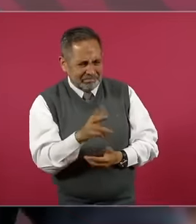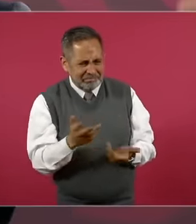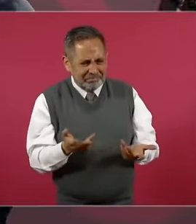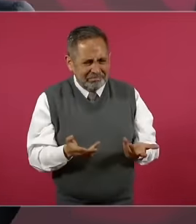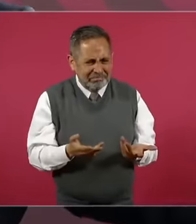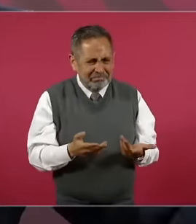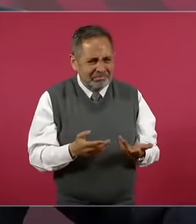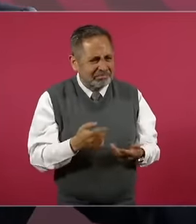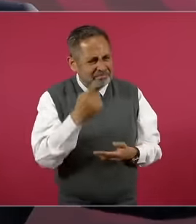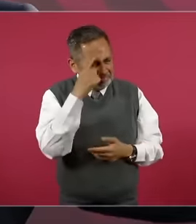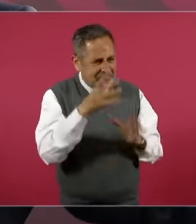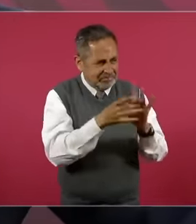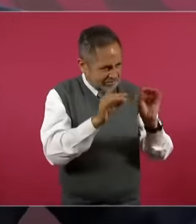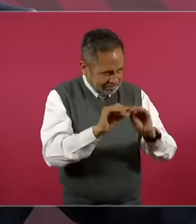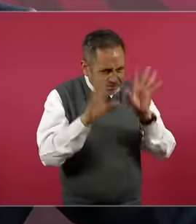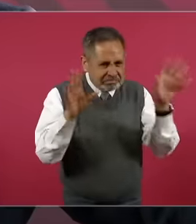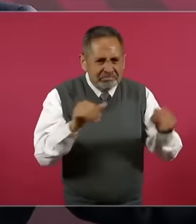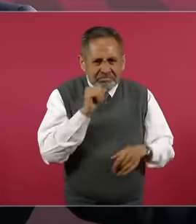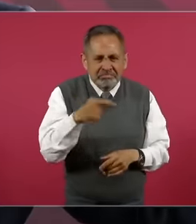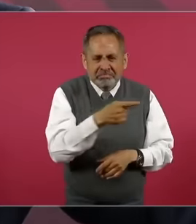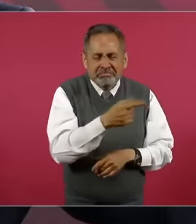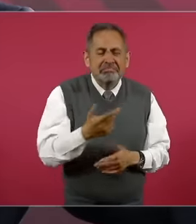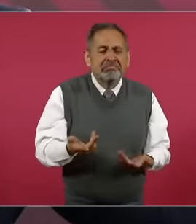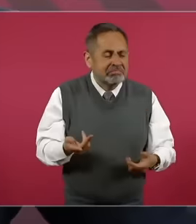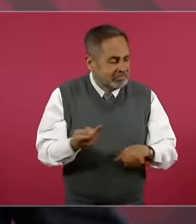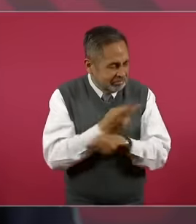que no han aclarado